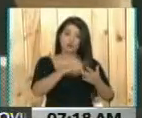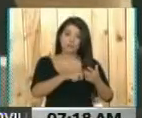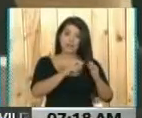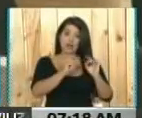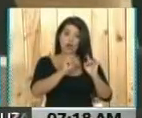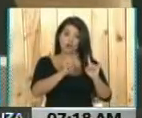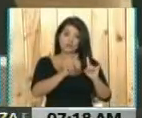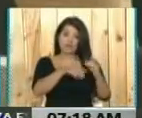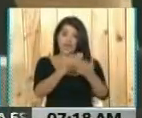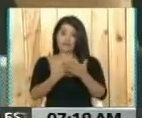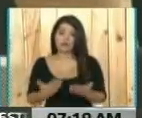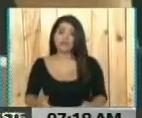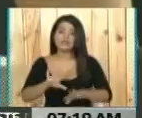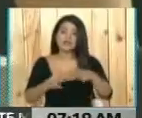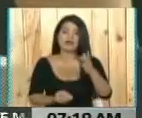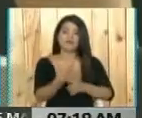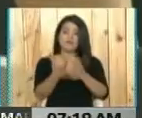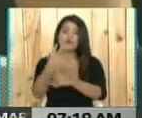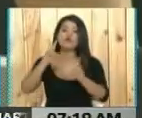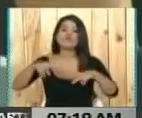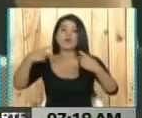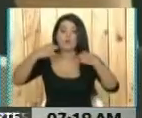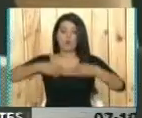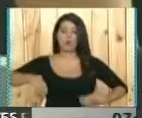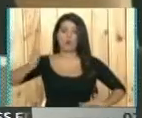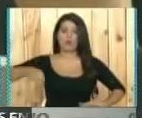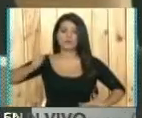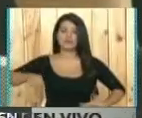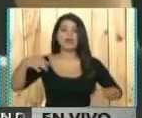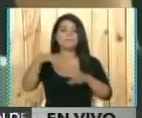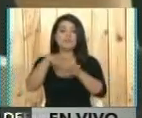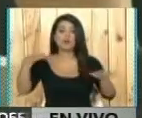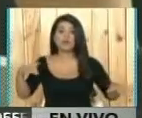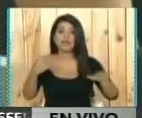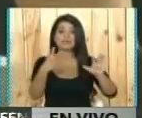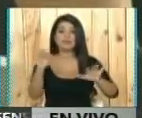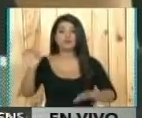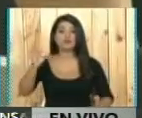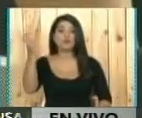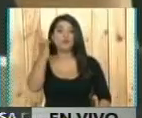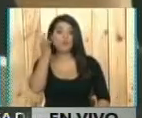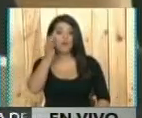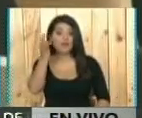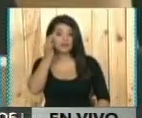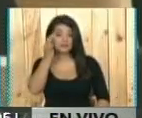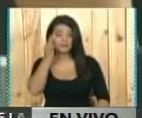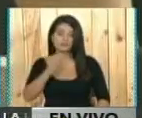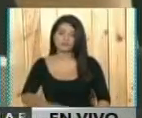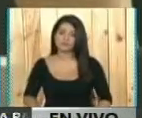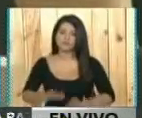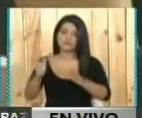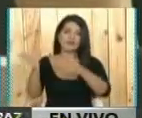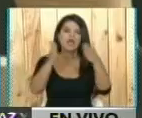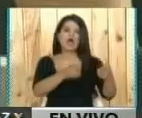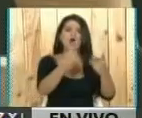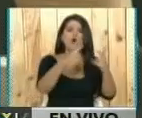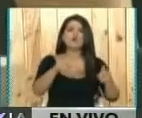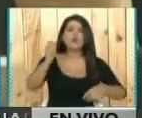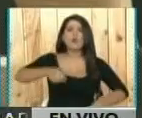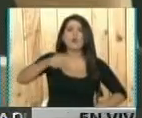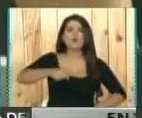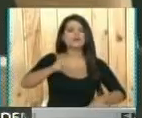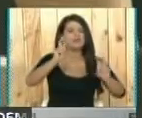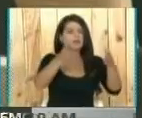jueces, 70% ocupados por mujeres. De los jueces de instancia, 34%